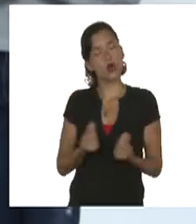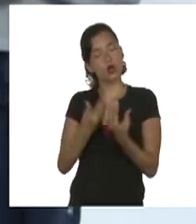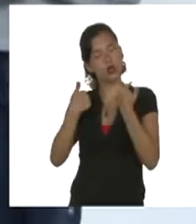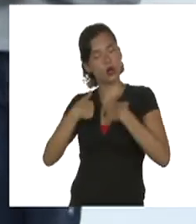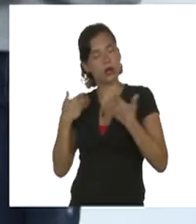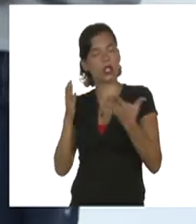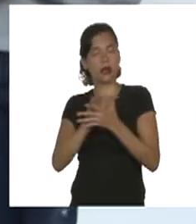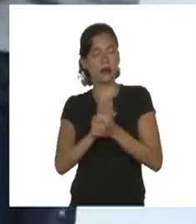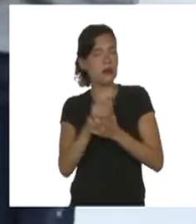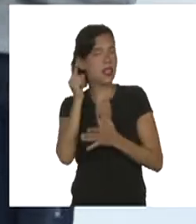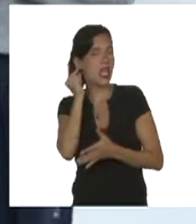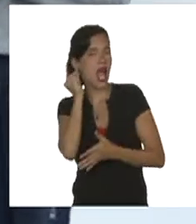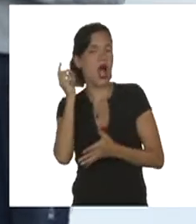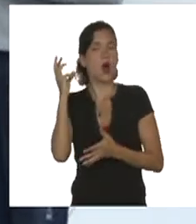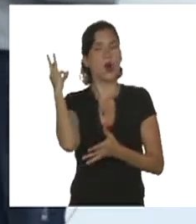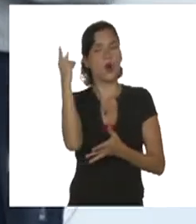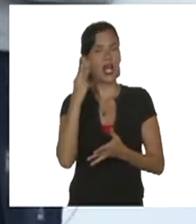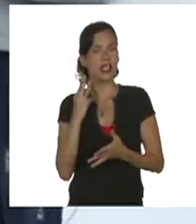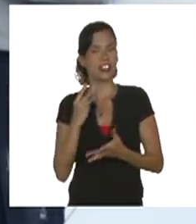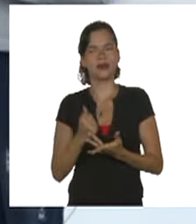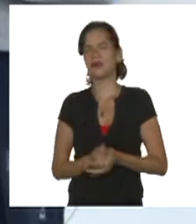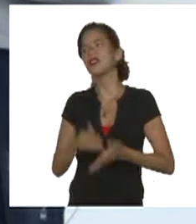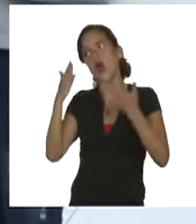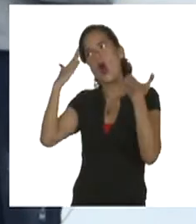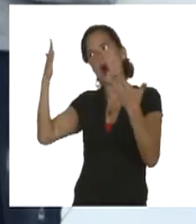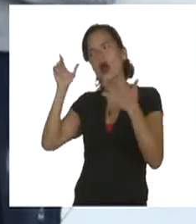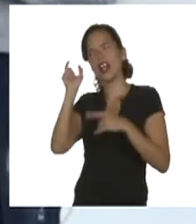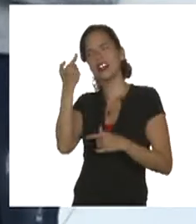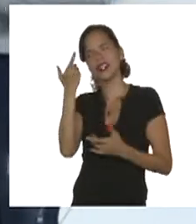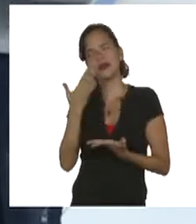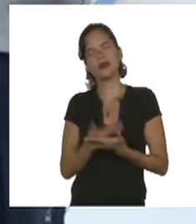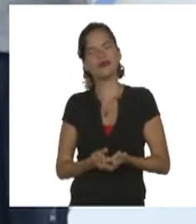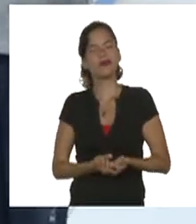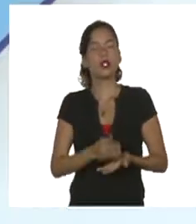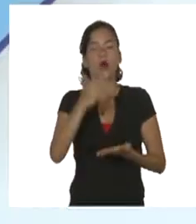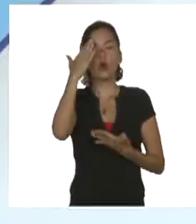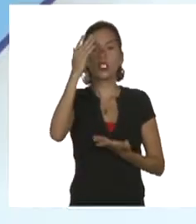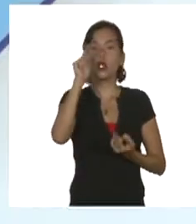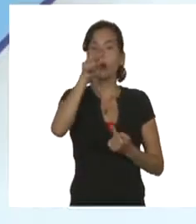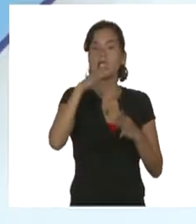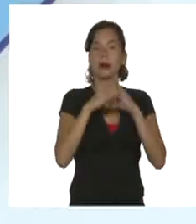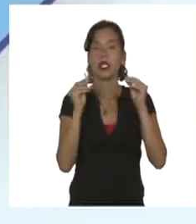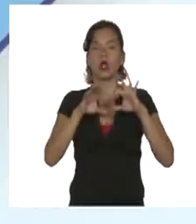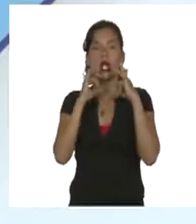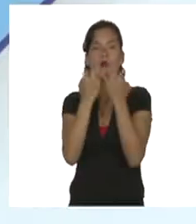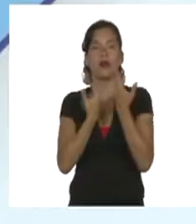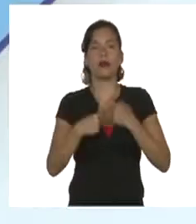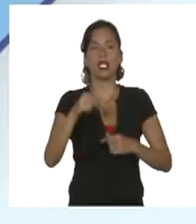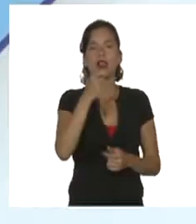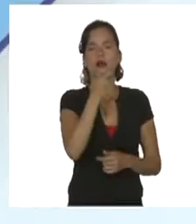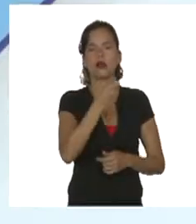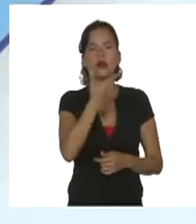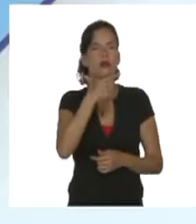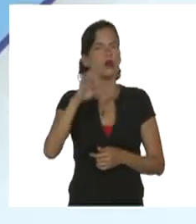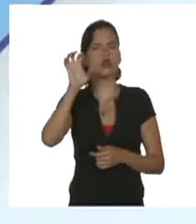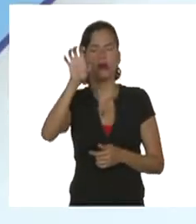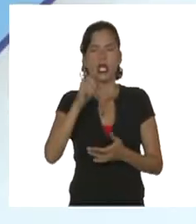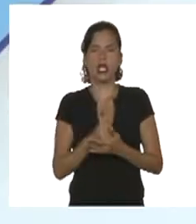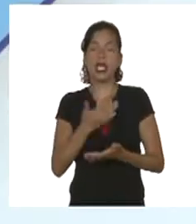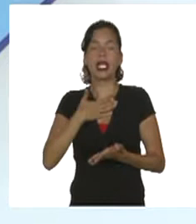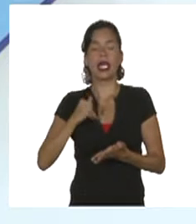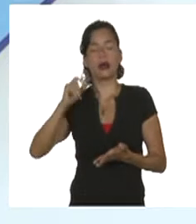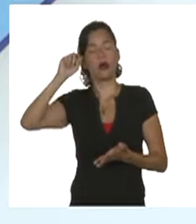encuentra mi queridísima amiga Williagne. Hola Guillermo, un saludo para ti y para toda la familia de nuestro hermoso país.